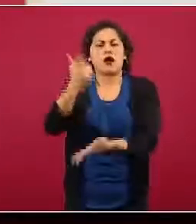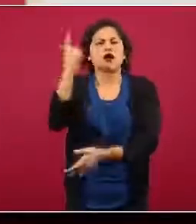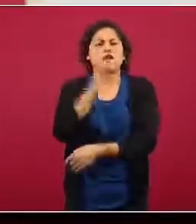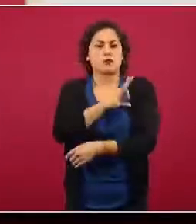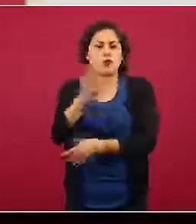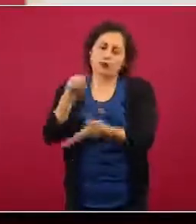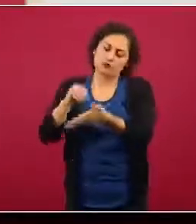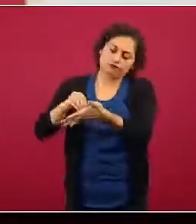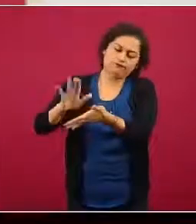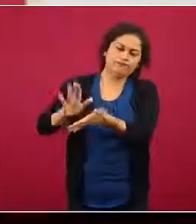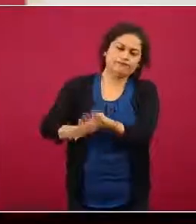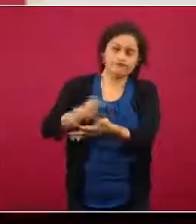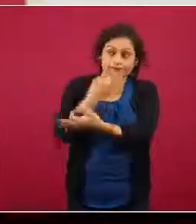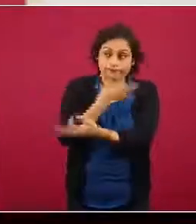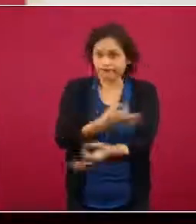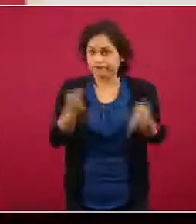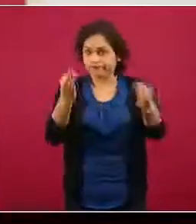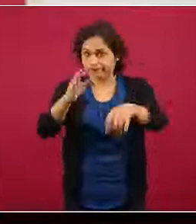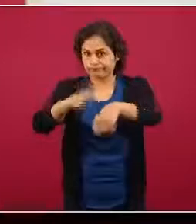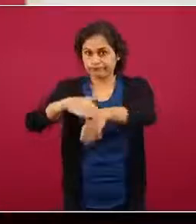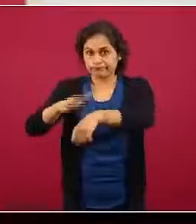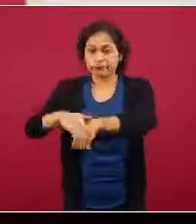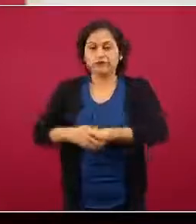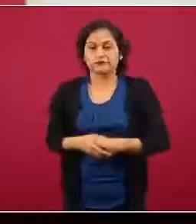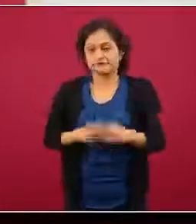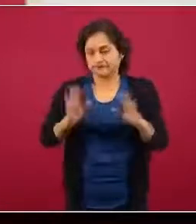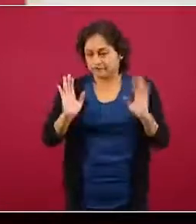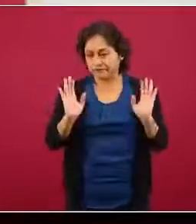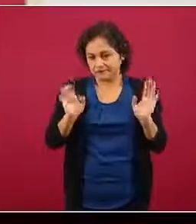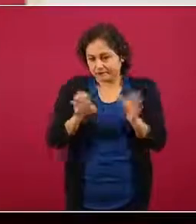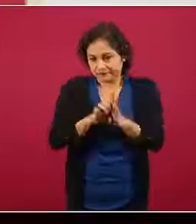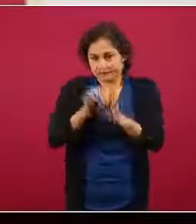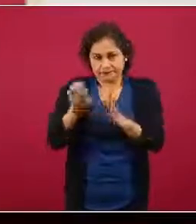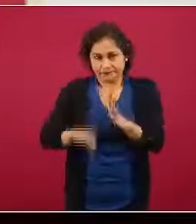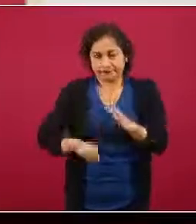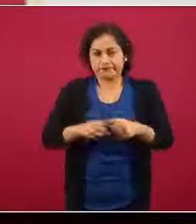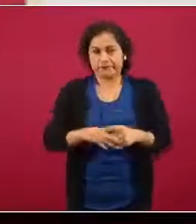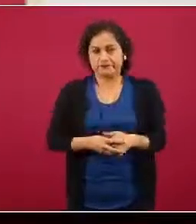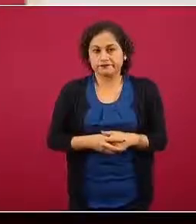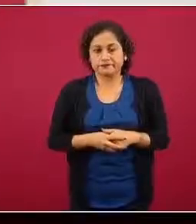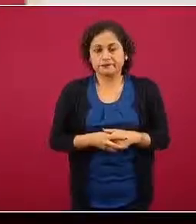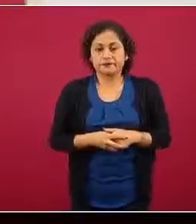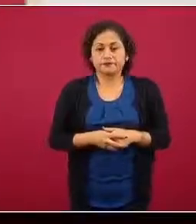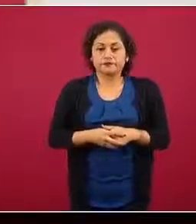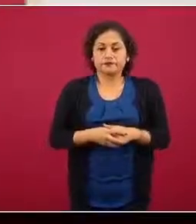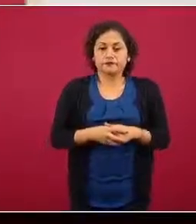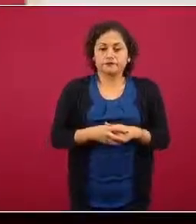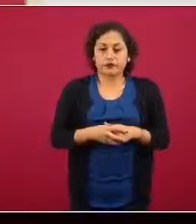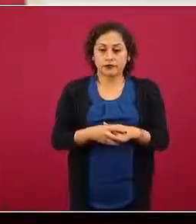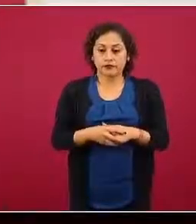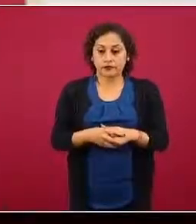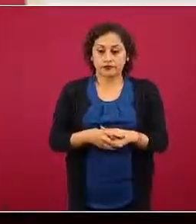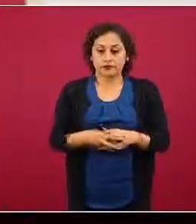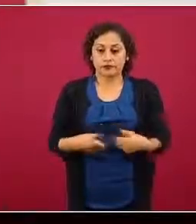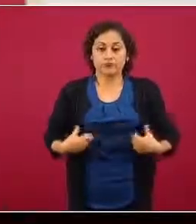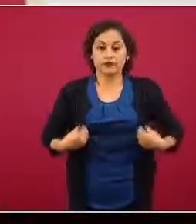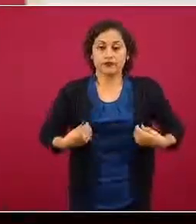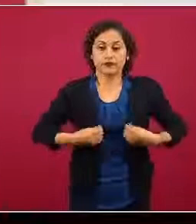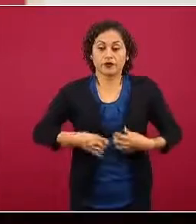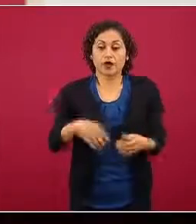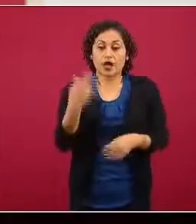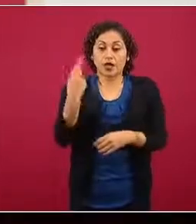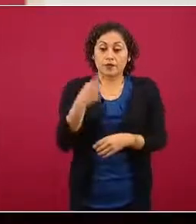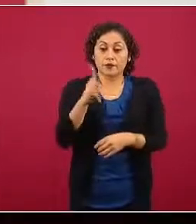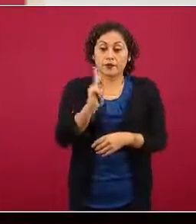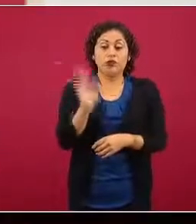severo en una semana después de la aplicación, no sé, por poner cualquier ejemplo. Si estos